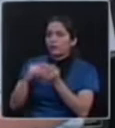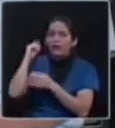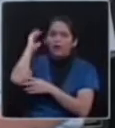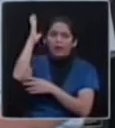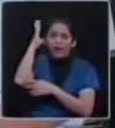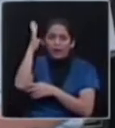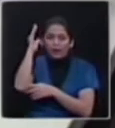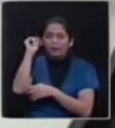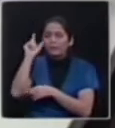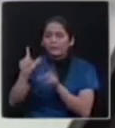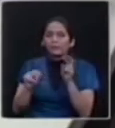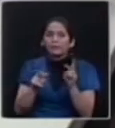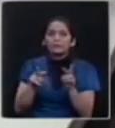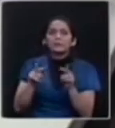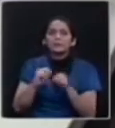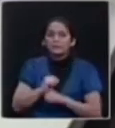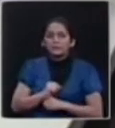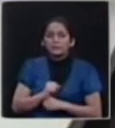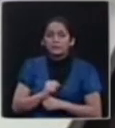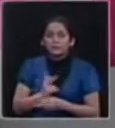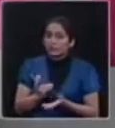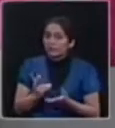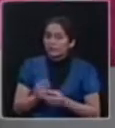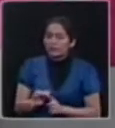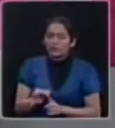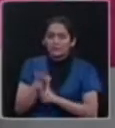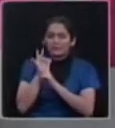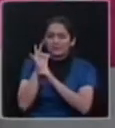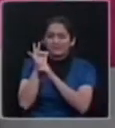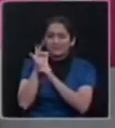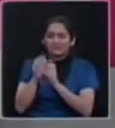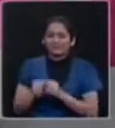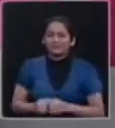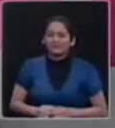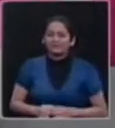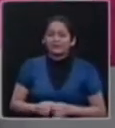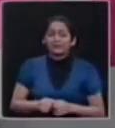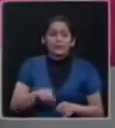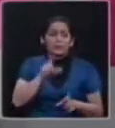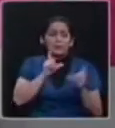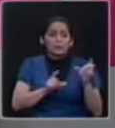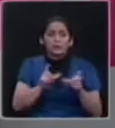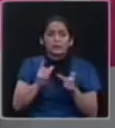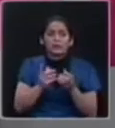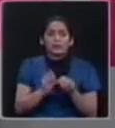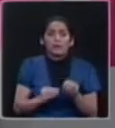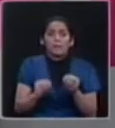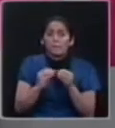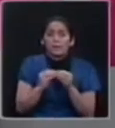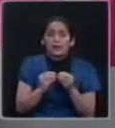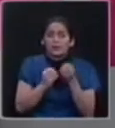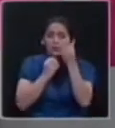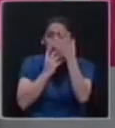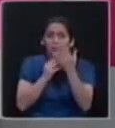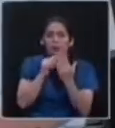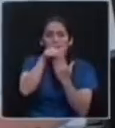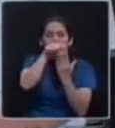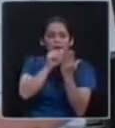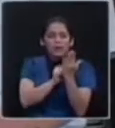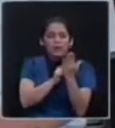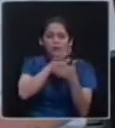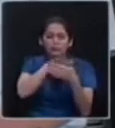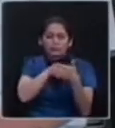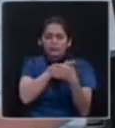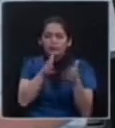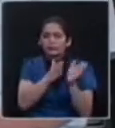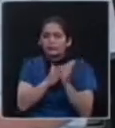espacio inédito en la ciudad para tratar sobre la investigación. Ramiro, y para todos aquellos interesados, ¿dónde pueden ver la agenda que ustedes tienen ya establecida?